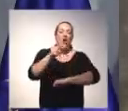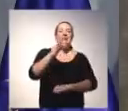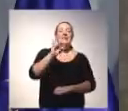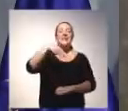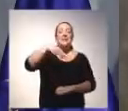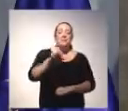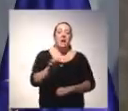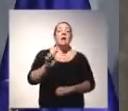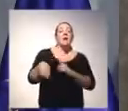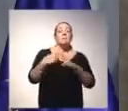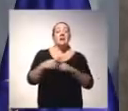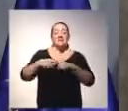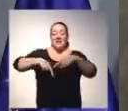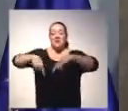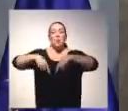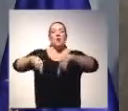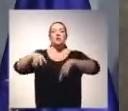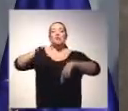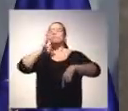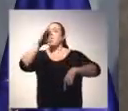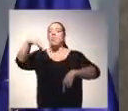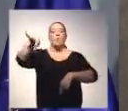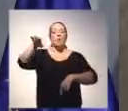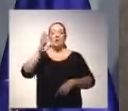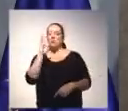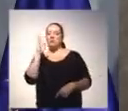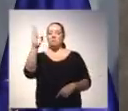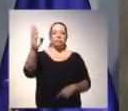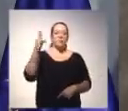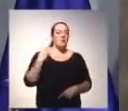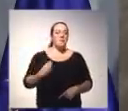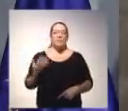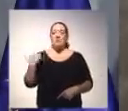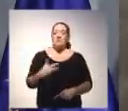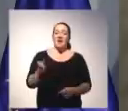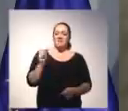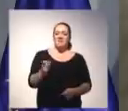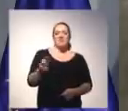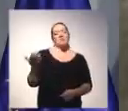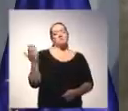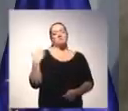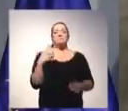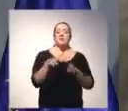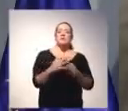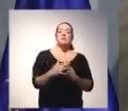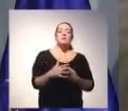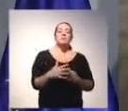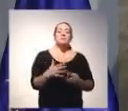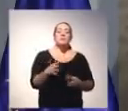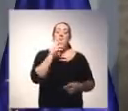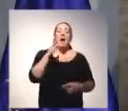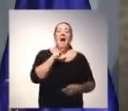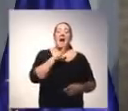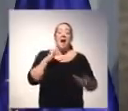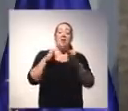después estableceremos esta circulación única del tráfico que ya se ha implantado en otras ocasiones, que es por ese